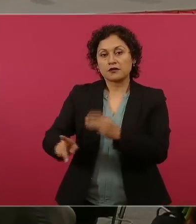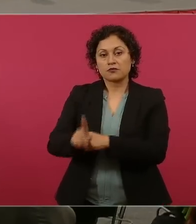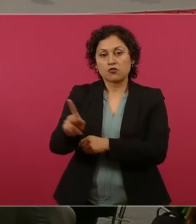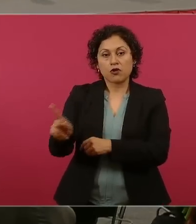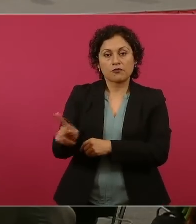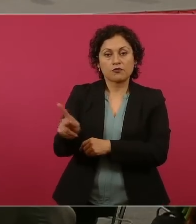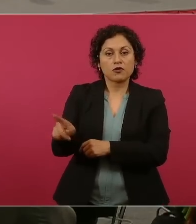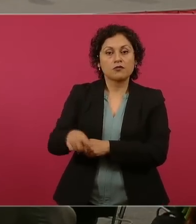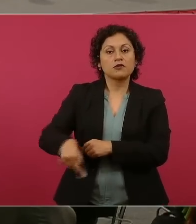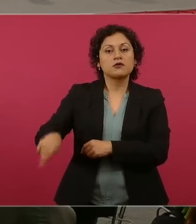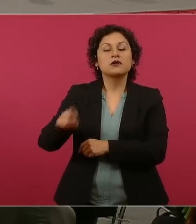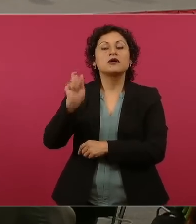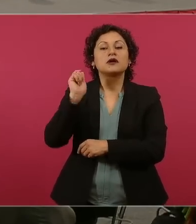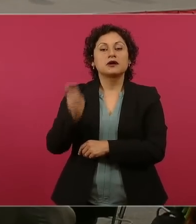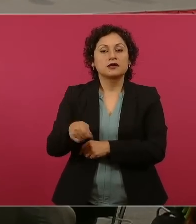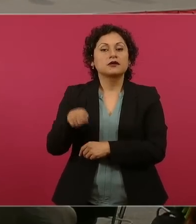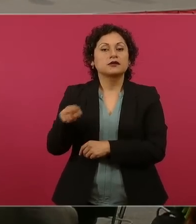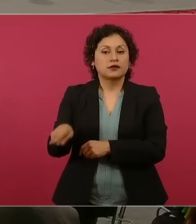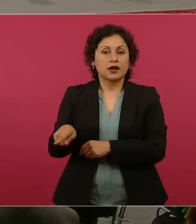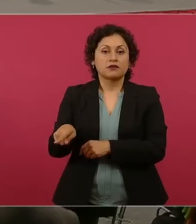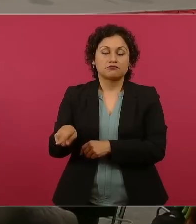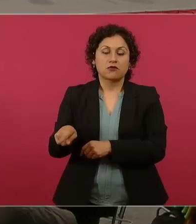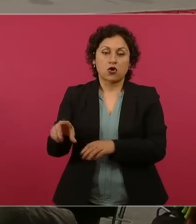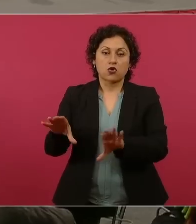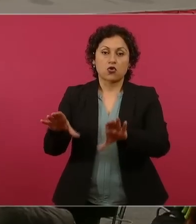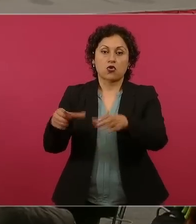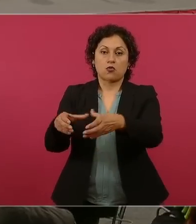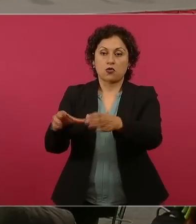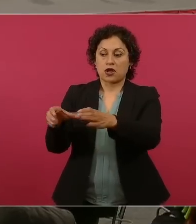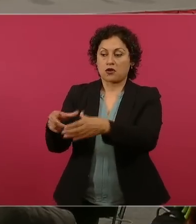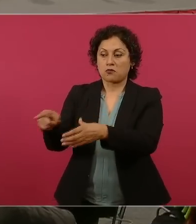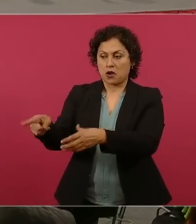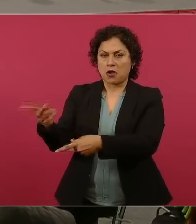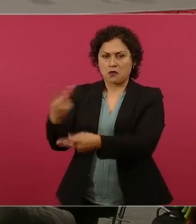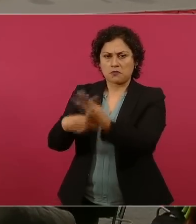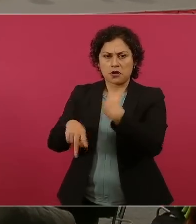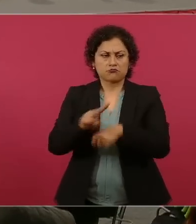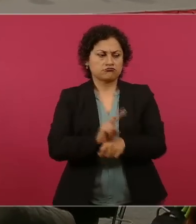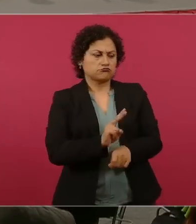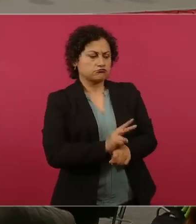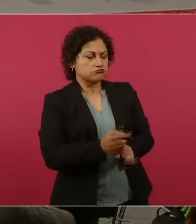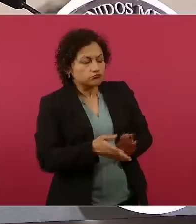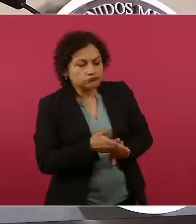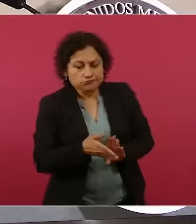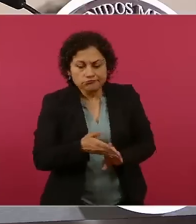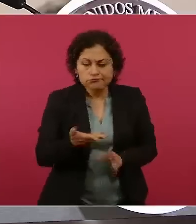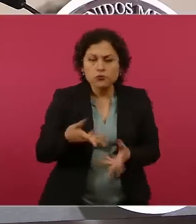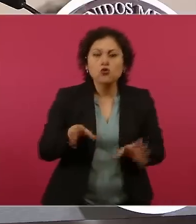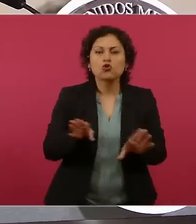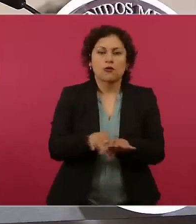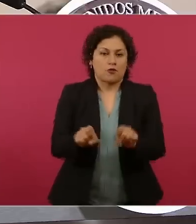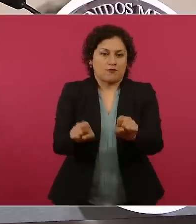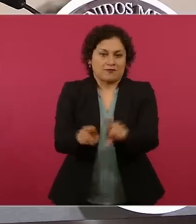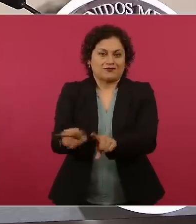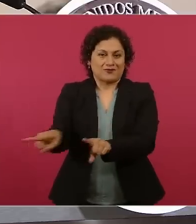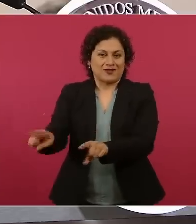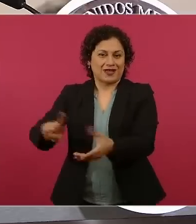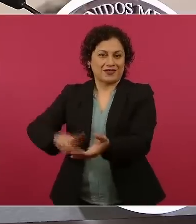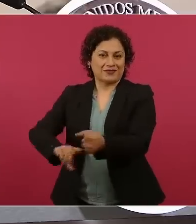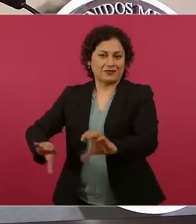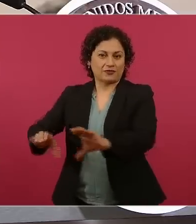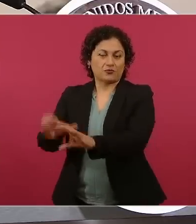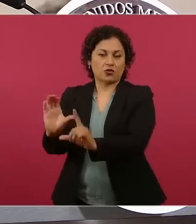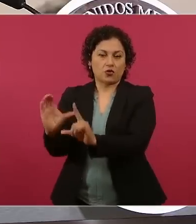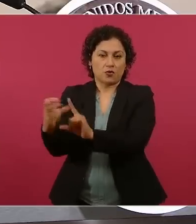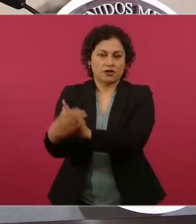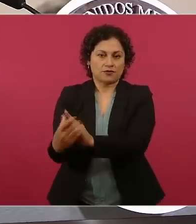por un lado, la visita constante de las comunidades a la obra. Ellos visitan la comunidad del Comité Técnico Comunitario una vez al mes, están en